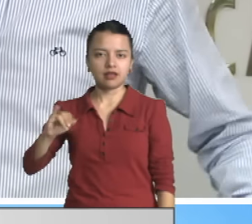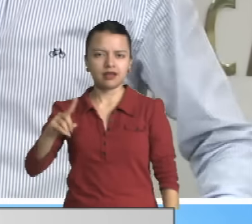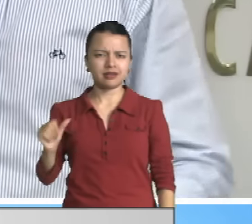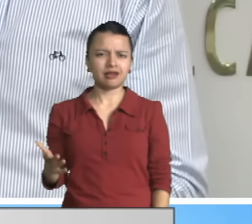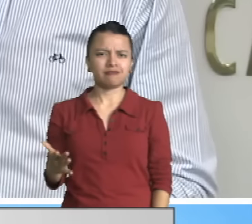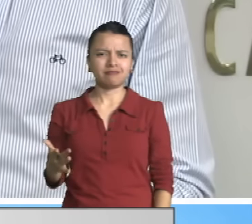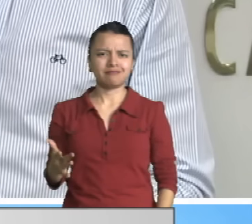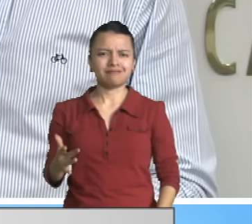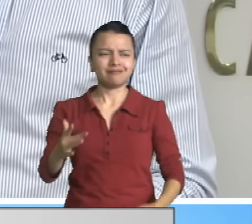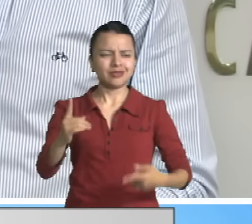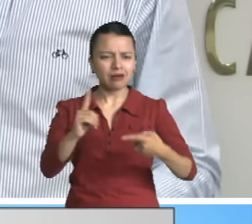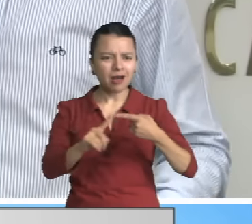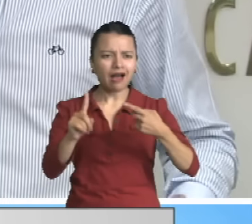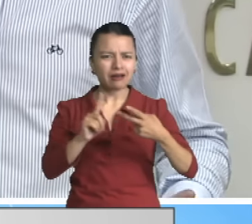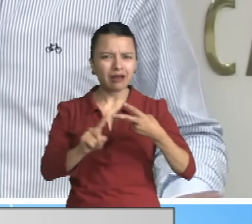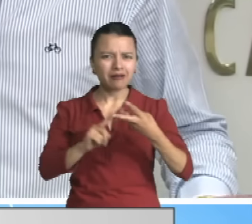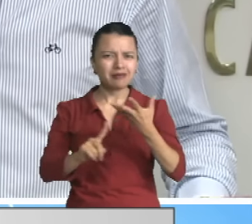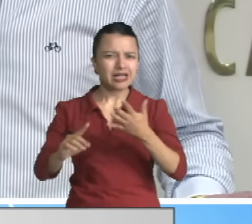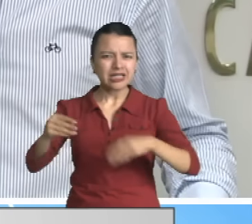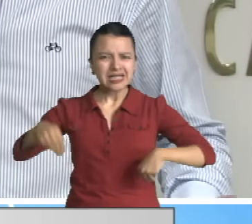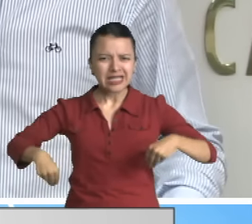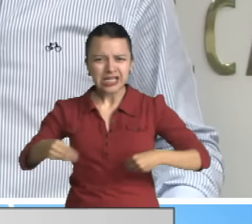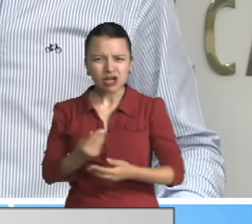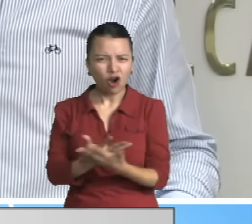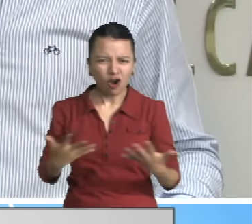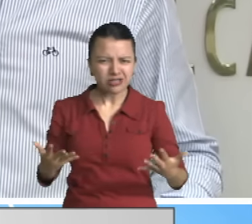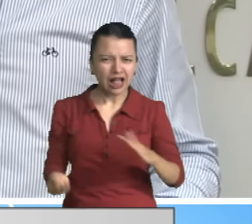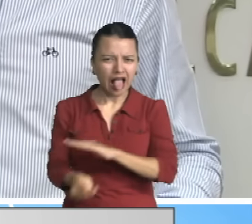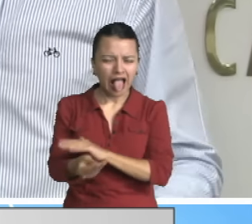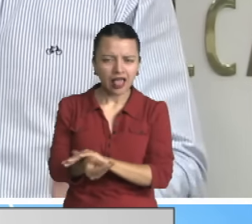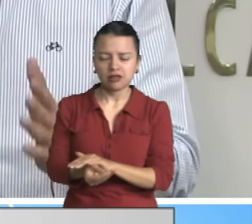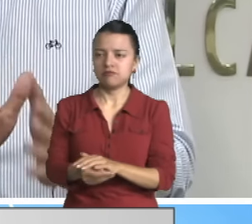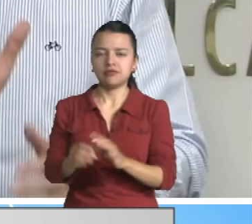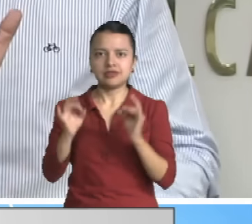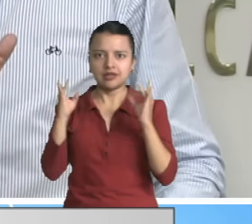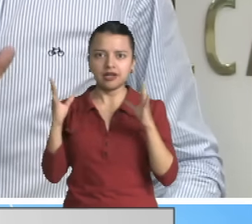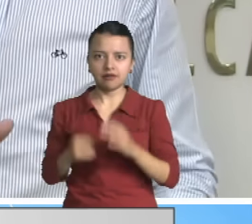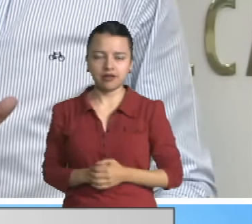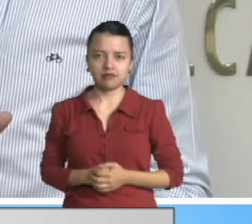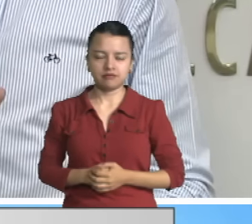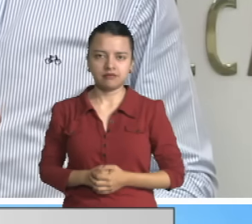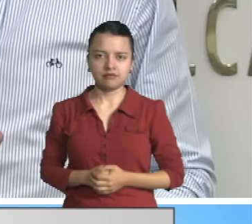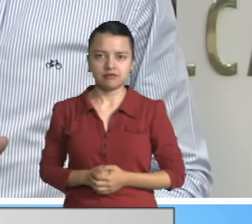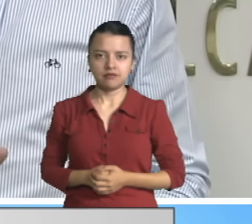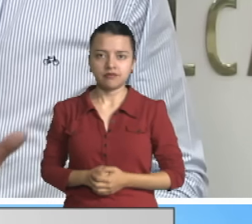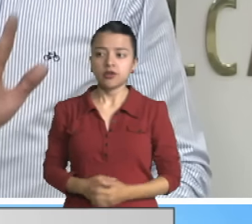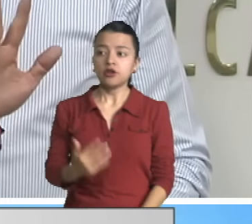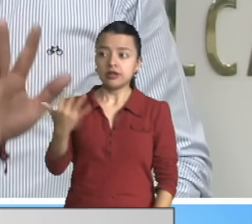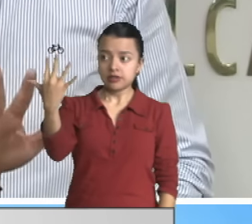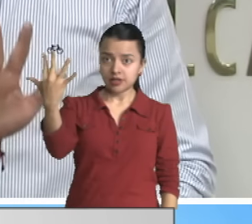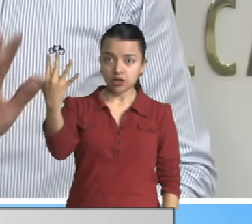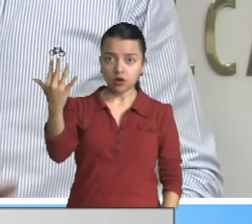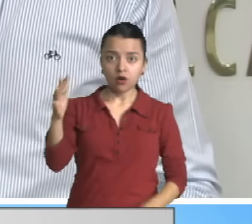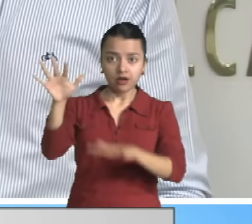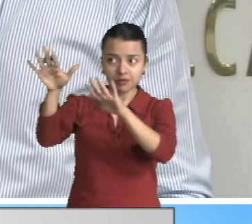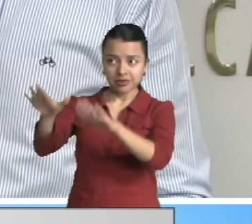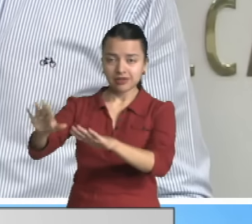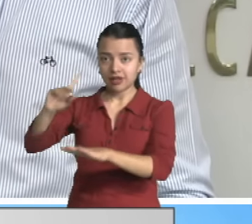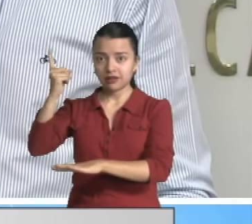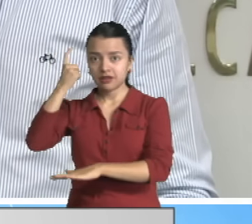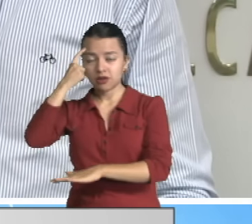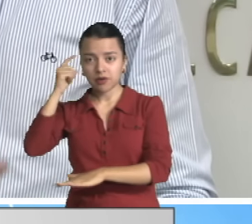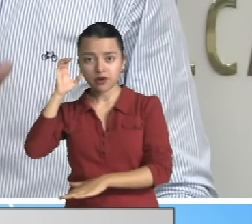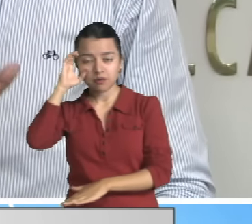¿Cómo no va a ser grave esto? Entonces, ¿qué eligió acá el gobierno Petro? Que son los 5 representantes del gobierno Petro en la empresa